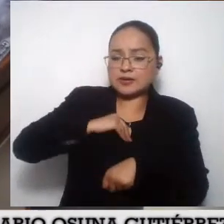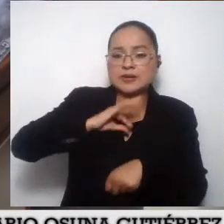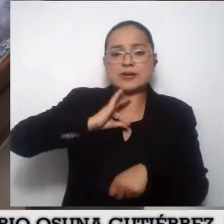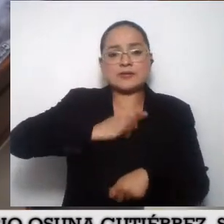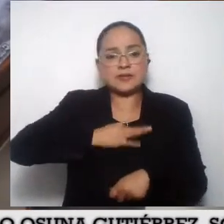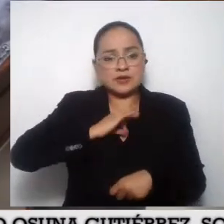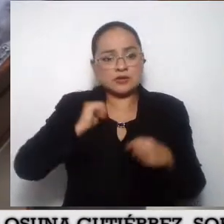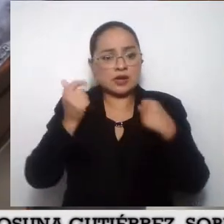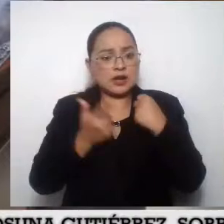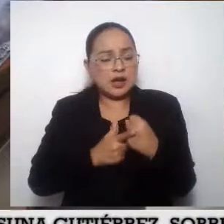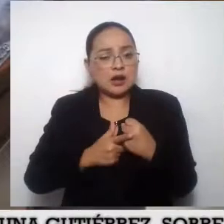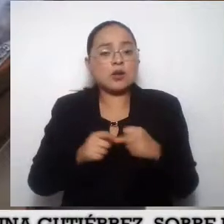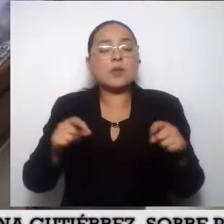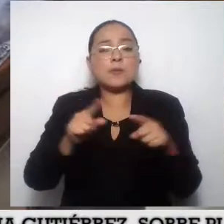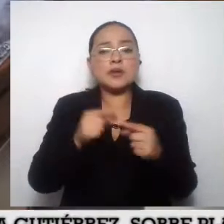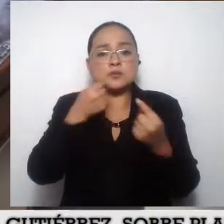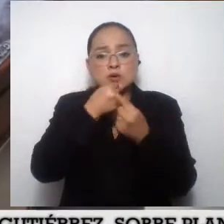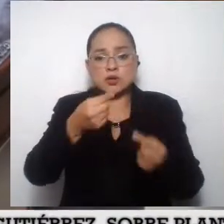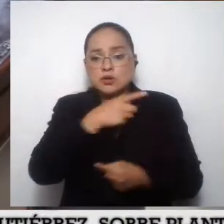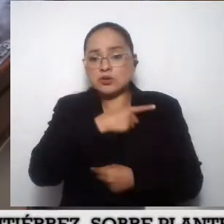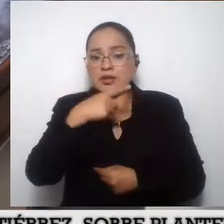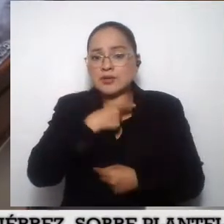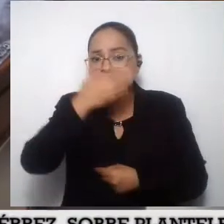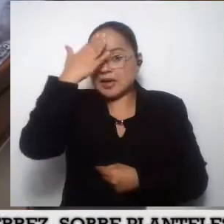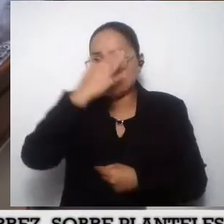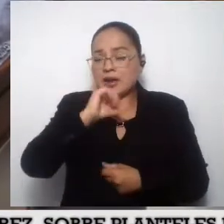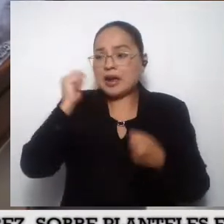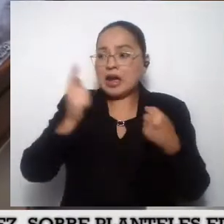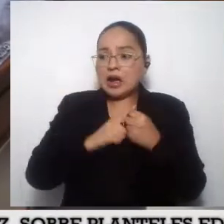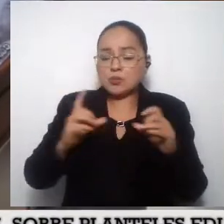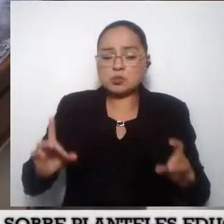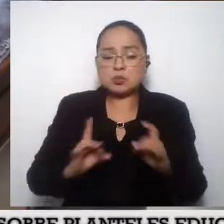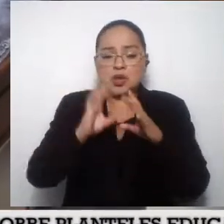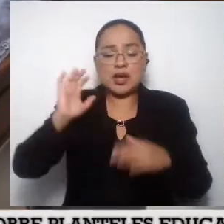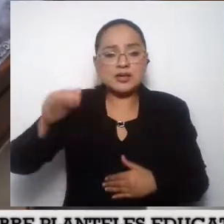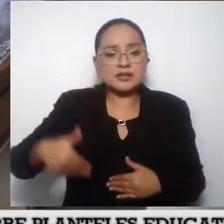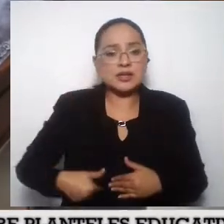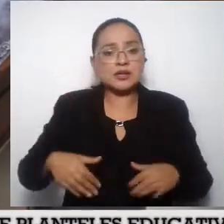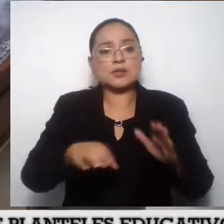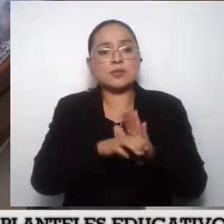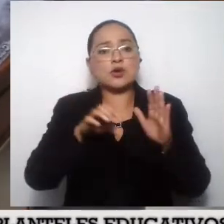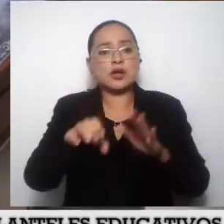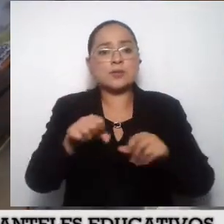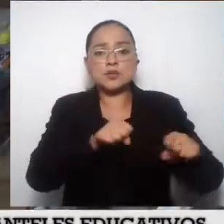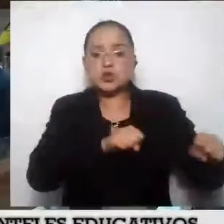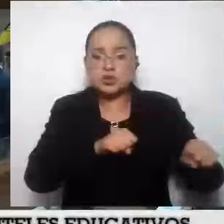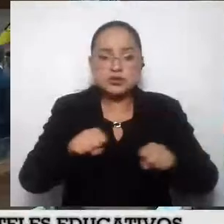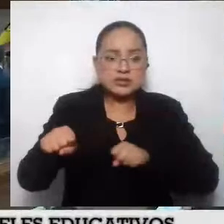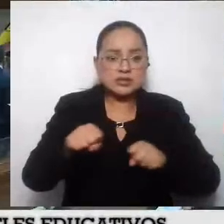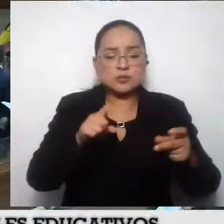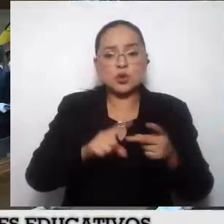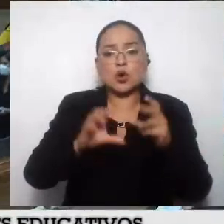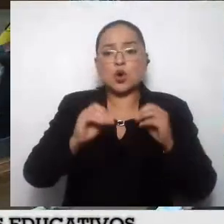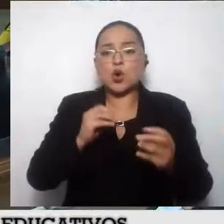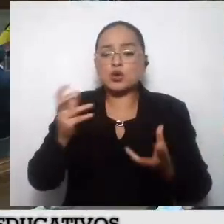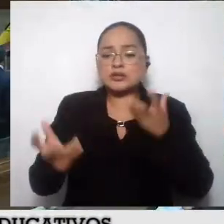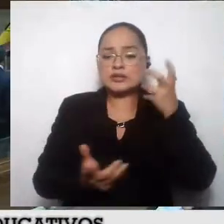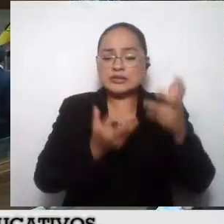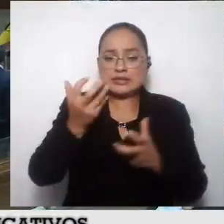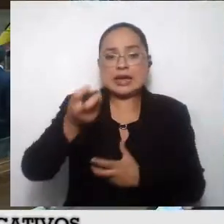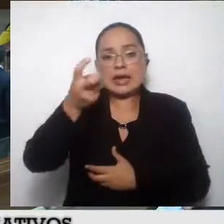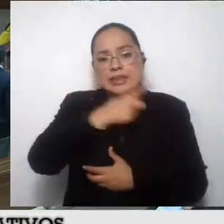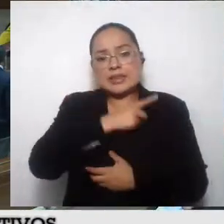infantes sepan cómo actuar en caso de un siniestro, como lo son los temblores e incendios.